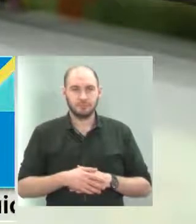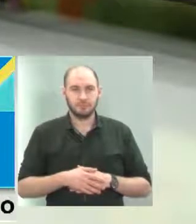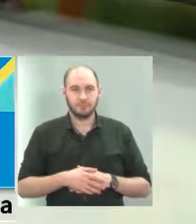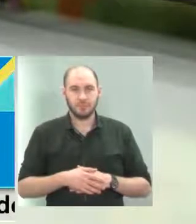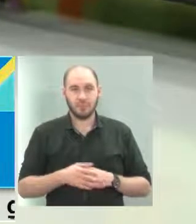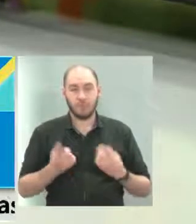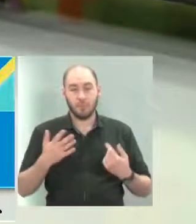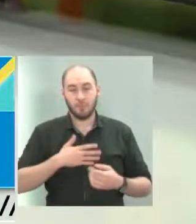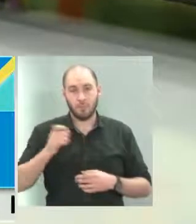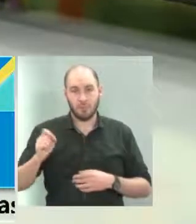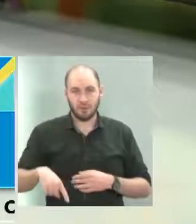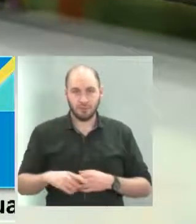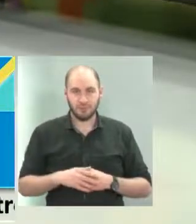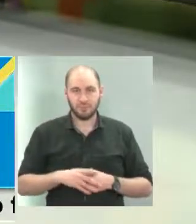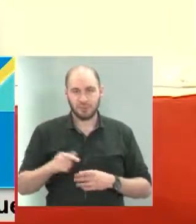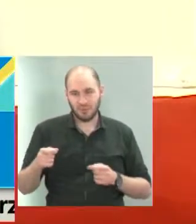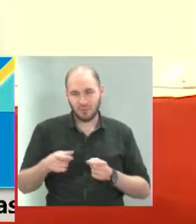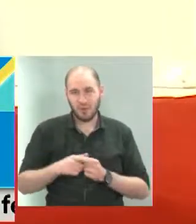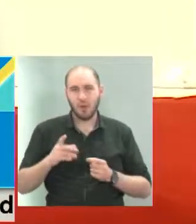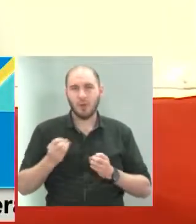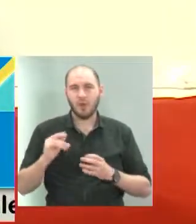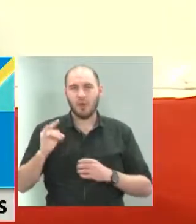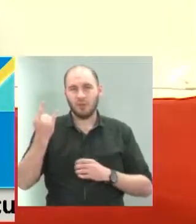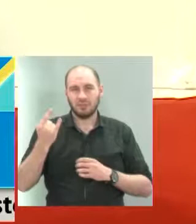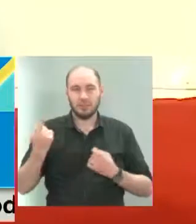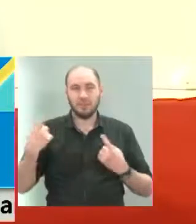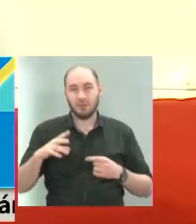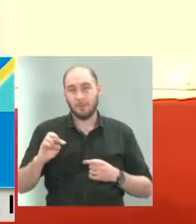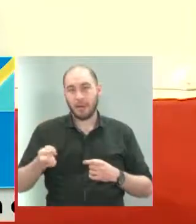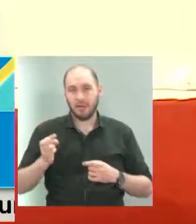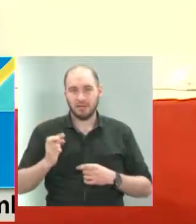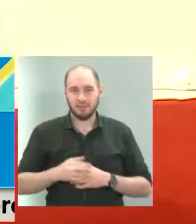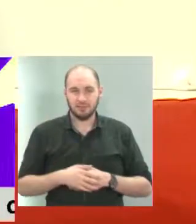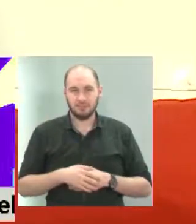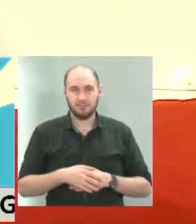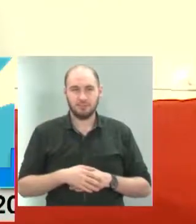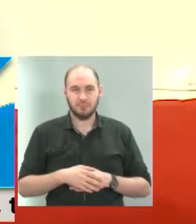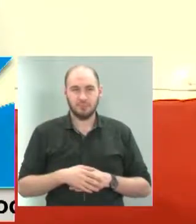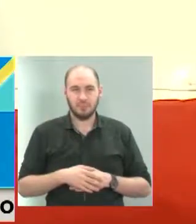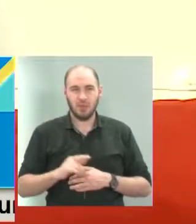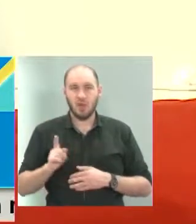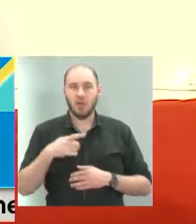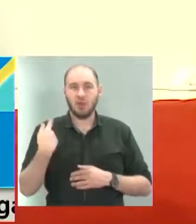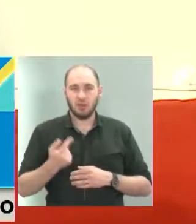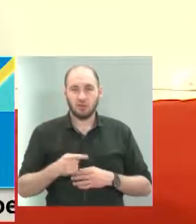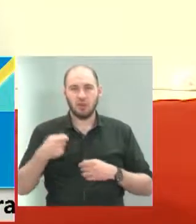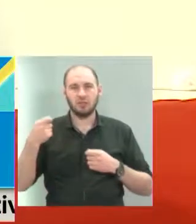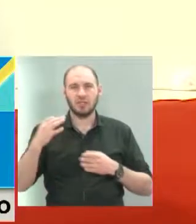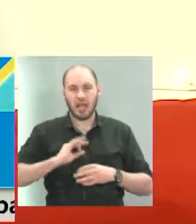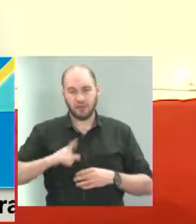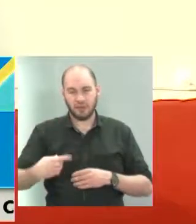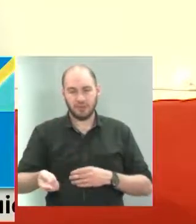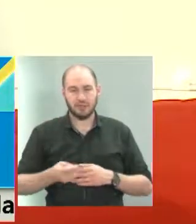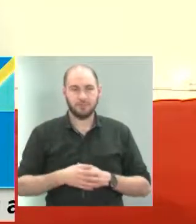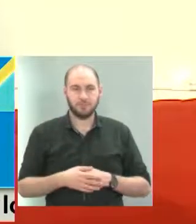Lo nuestro, si querés, es muy chiquito porque la universidad, pero bueno, son padres. Nosotros estamos apostando al año que viene.